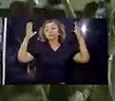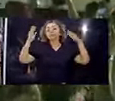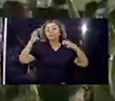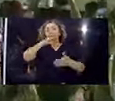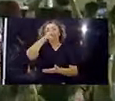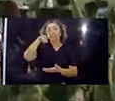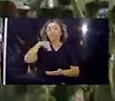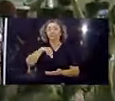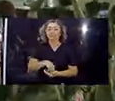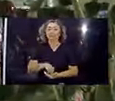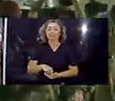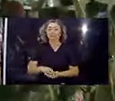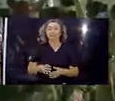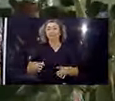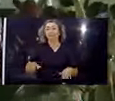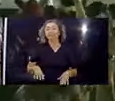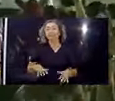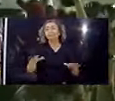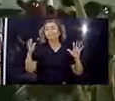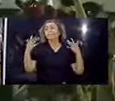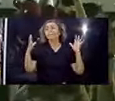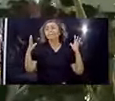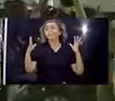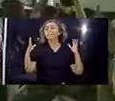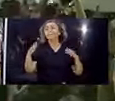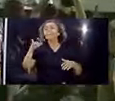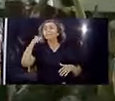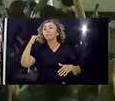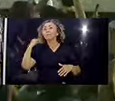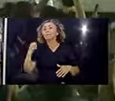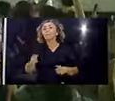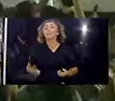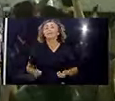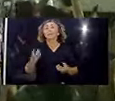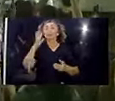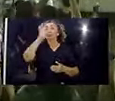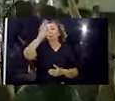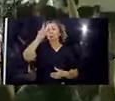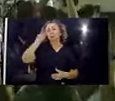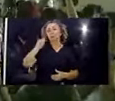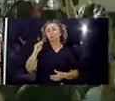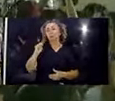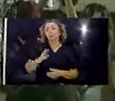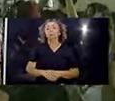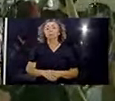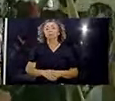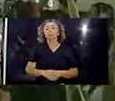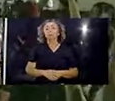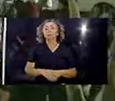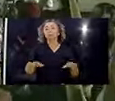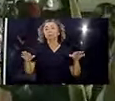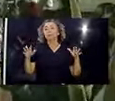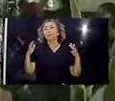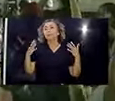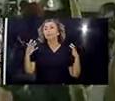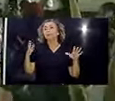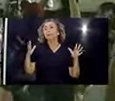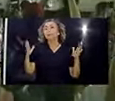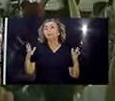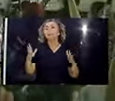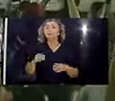Yucatán vi viva la cuarta transformación viv viva el presidente López Obrador viv